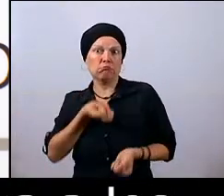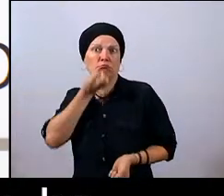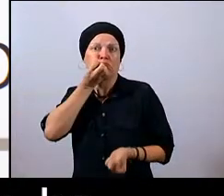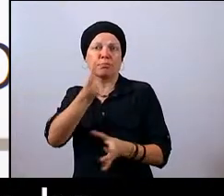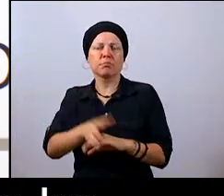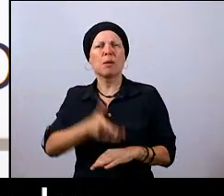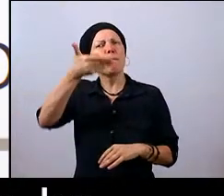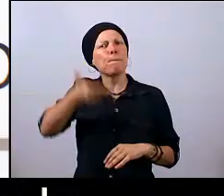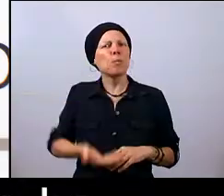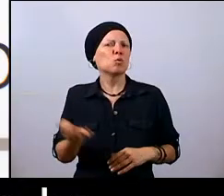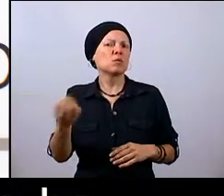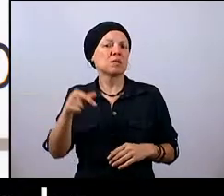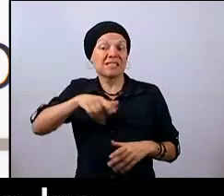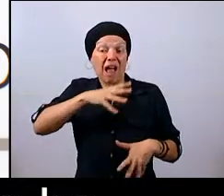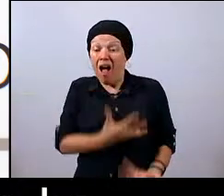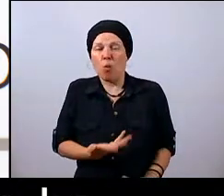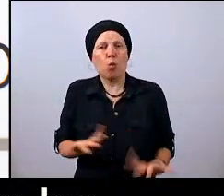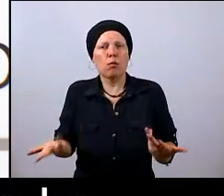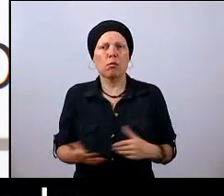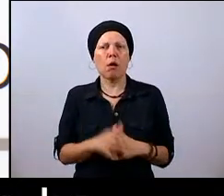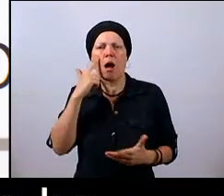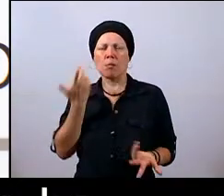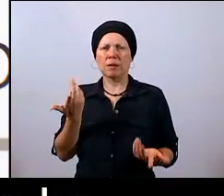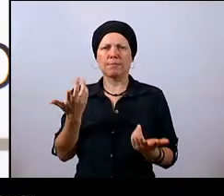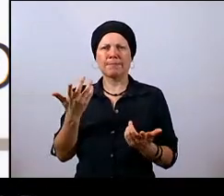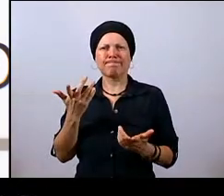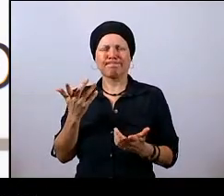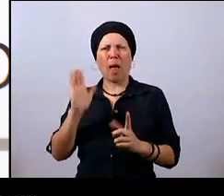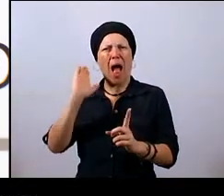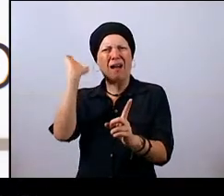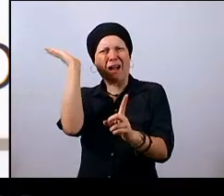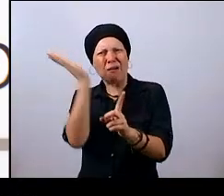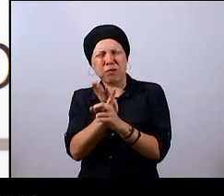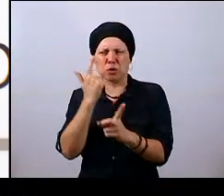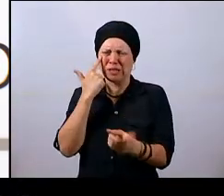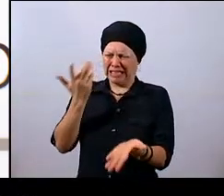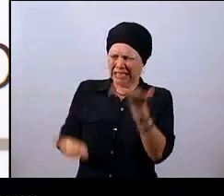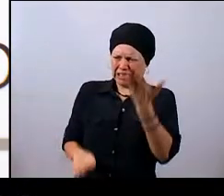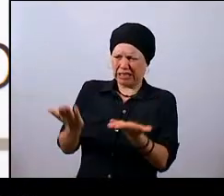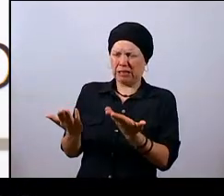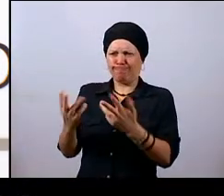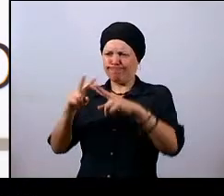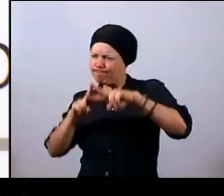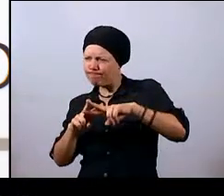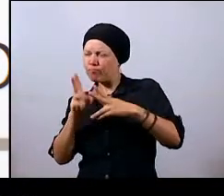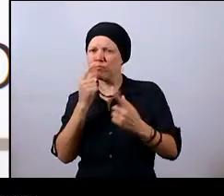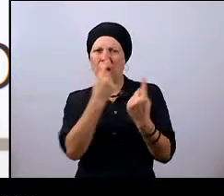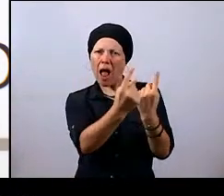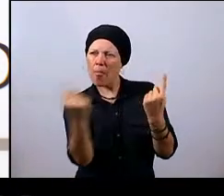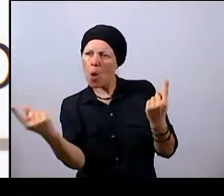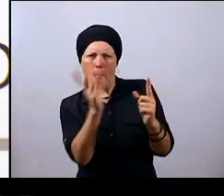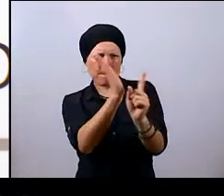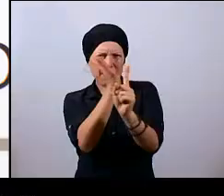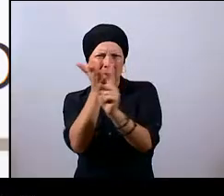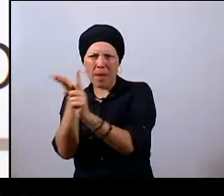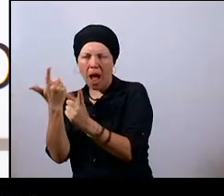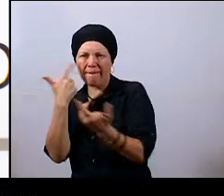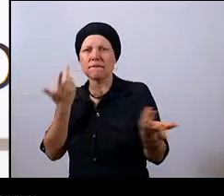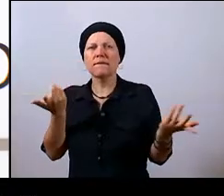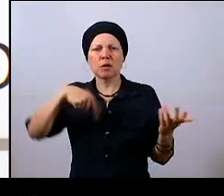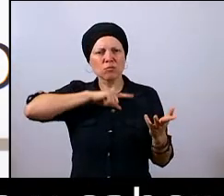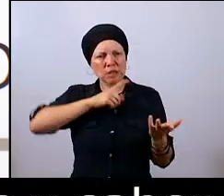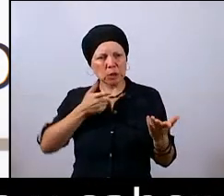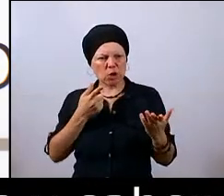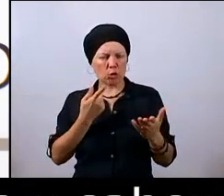lo importante a día de hoy es evaluar esos daños, es conocer a cada uno de esos afectados y saber dónde tenemos